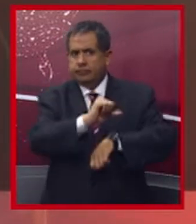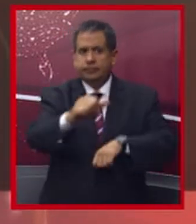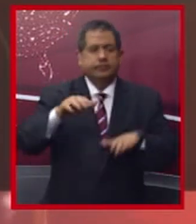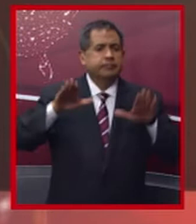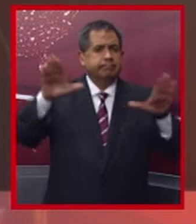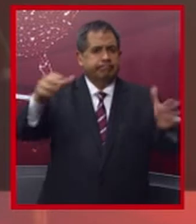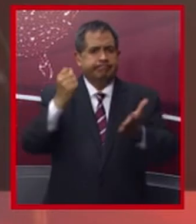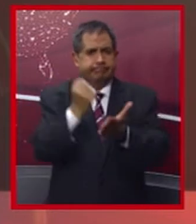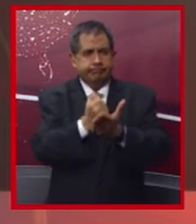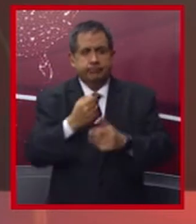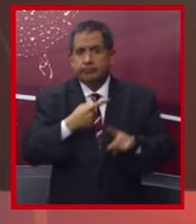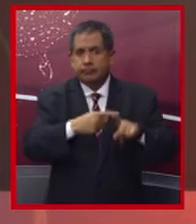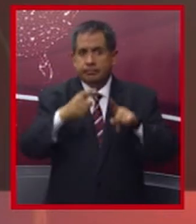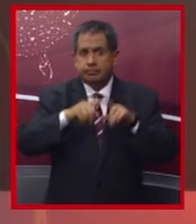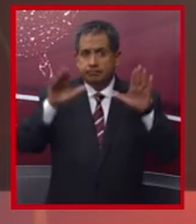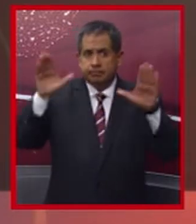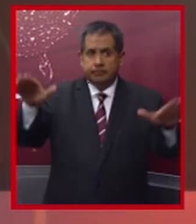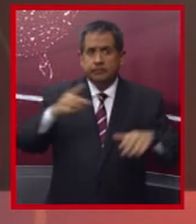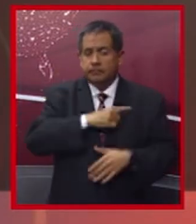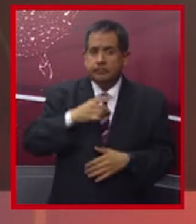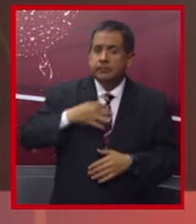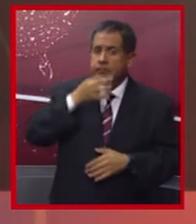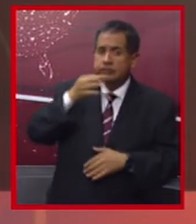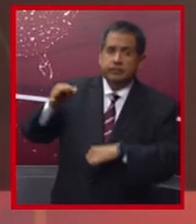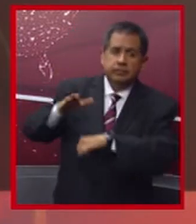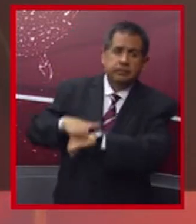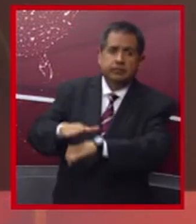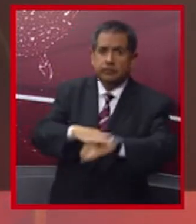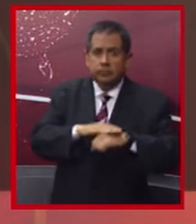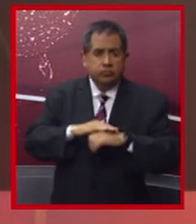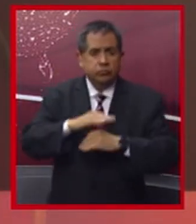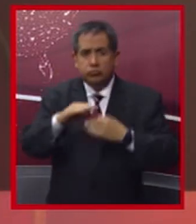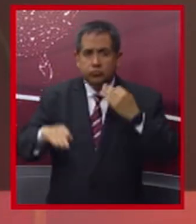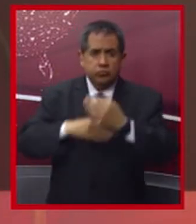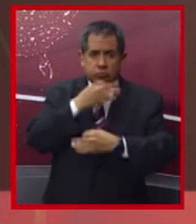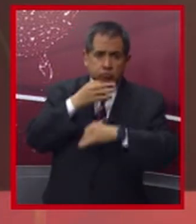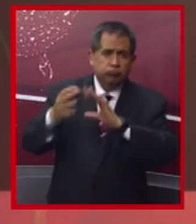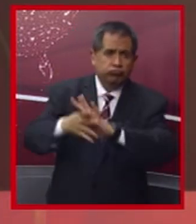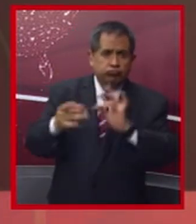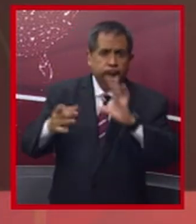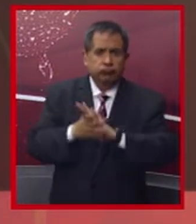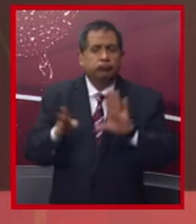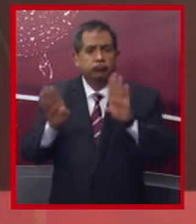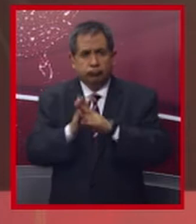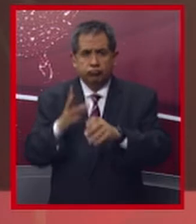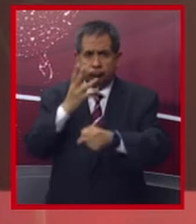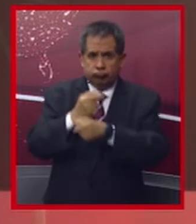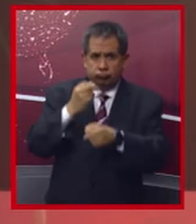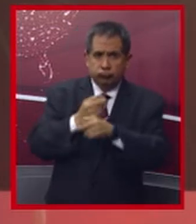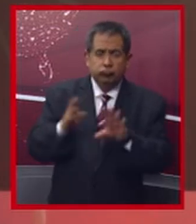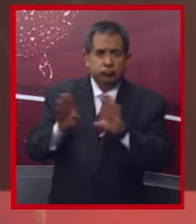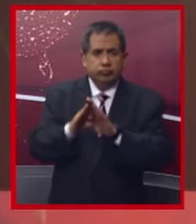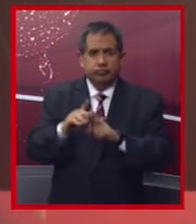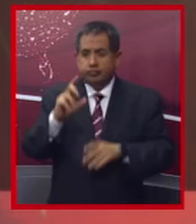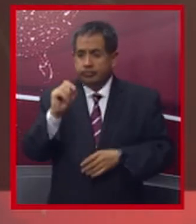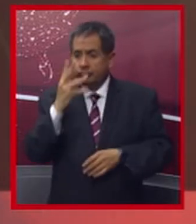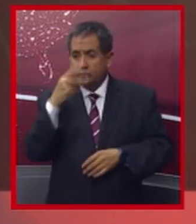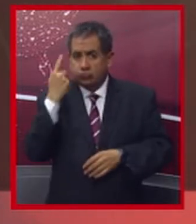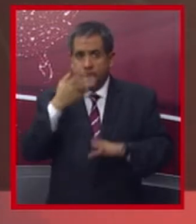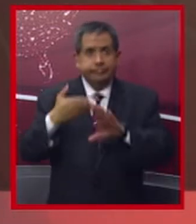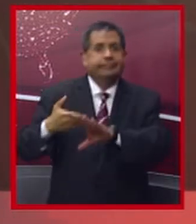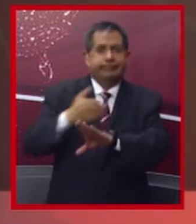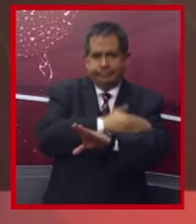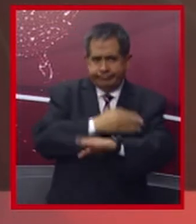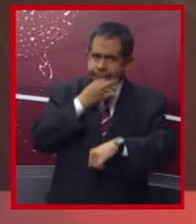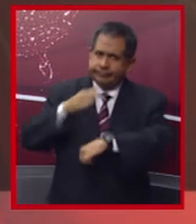aerolíneas. Las aerolíneas notificarán a los pasajeros por todos los medios a su alcance y las modificaciones a su itinerario con 24